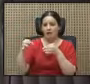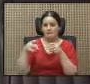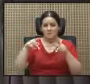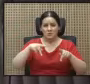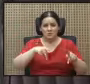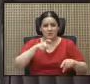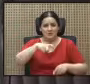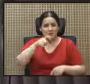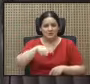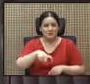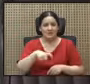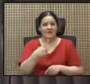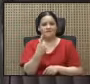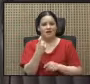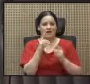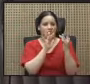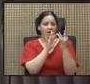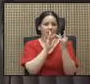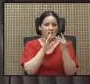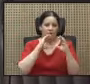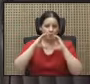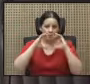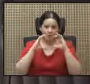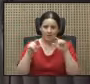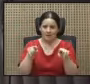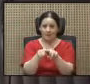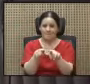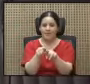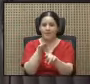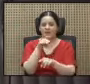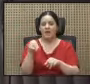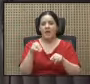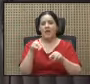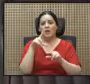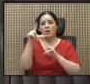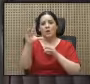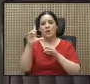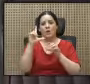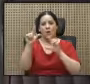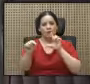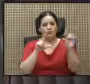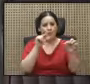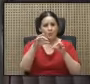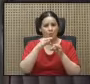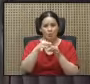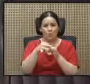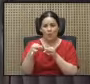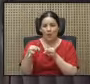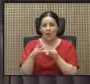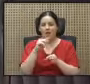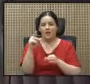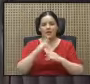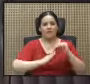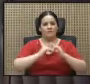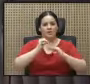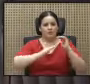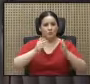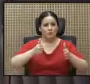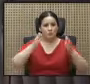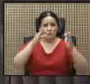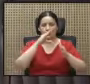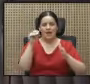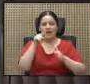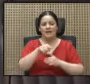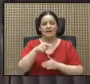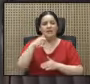de intercomunicación. En las zonas rurales es donde menos invierte en la parte de infraestructura de telecomunicaciones. Tenemos